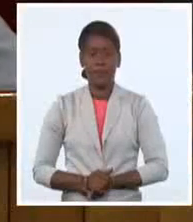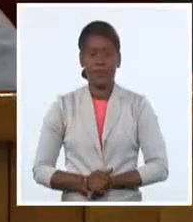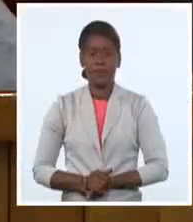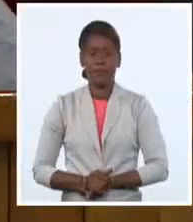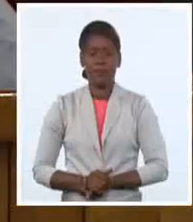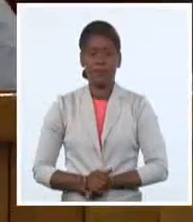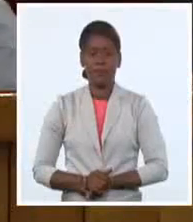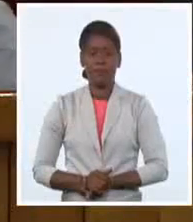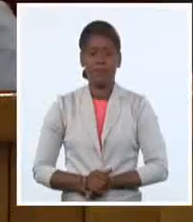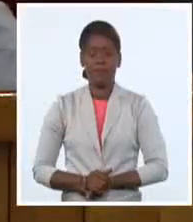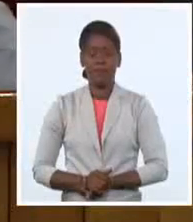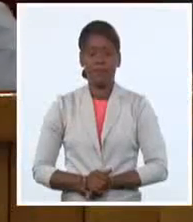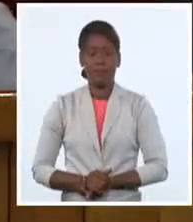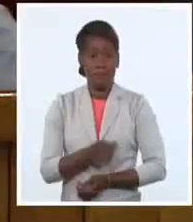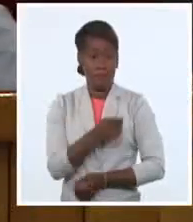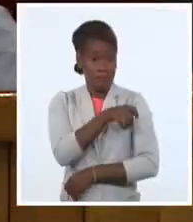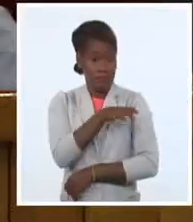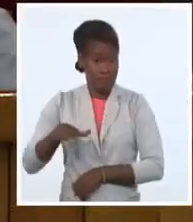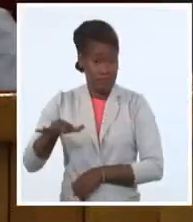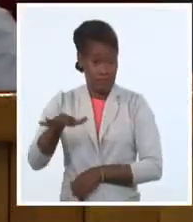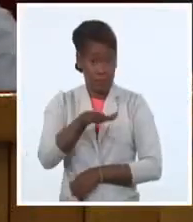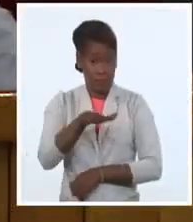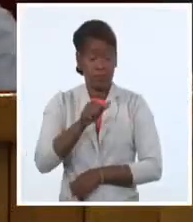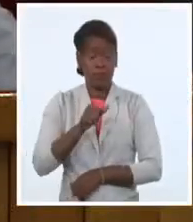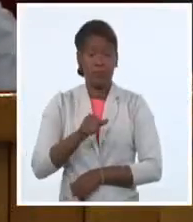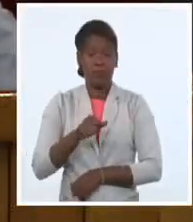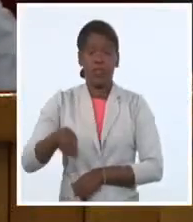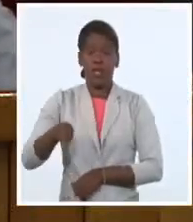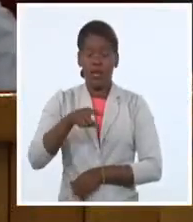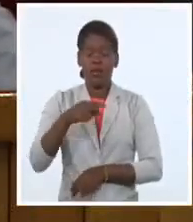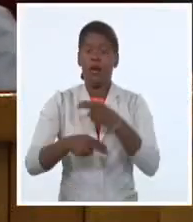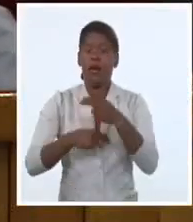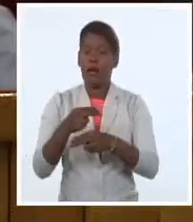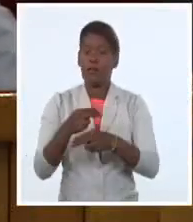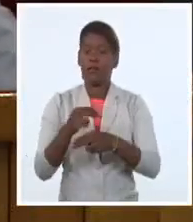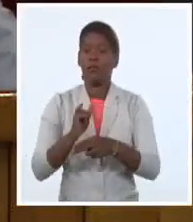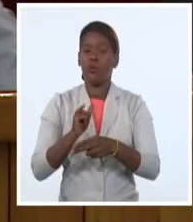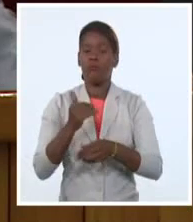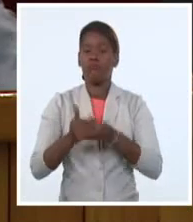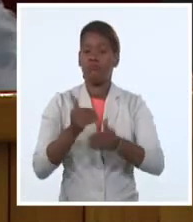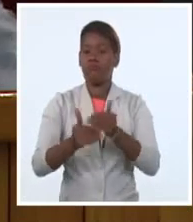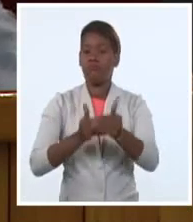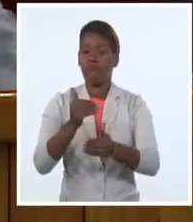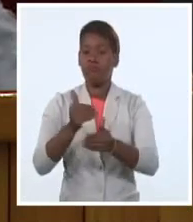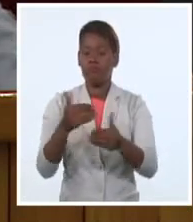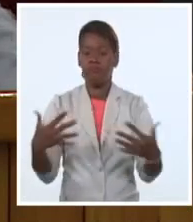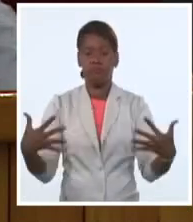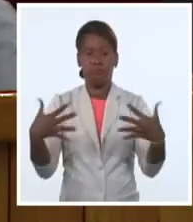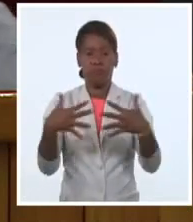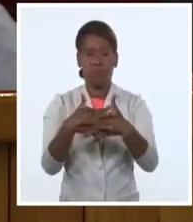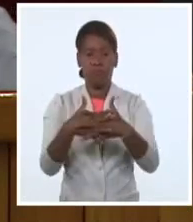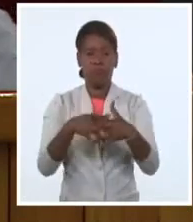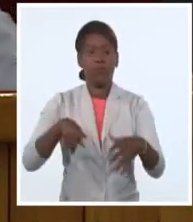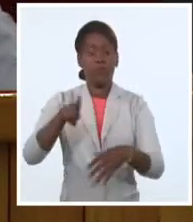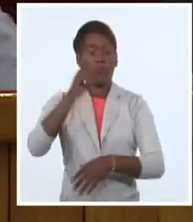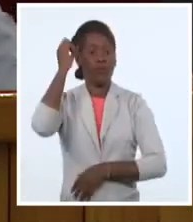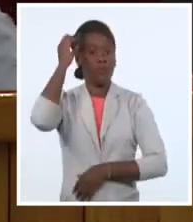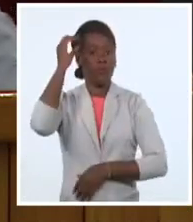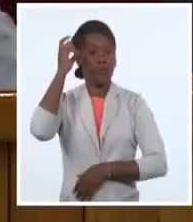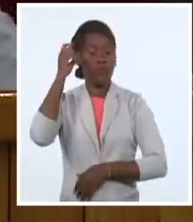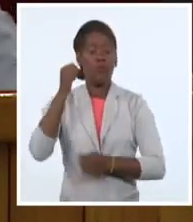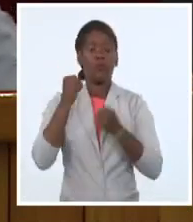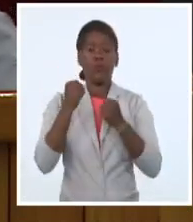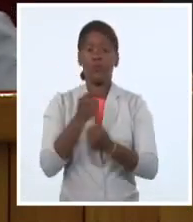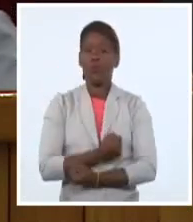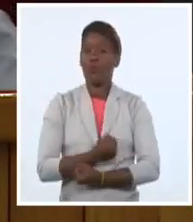Los protagonistas del proceso son los que construyen la sagrada unidad, los que desarrollan la capacidad de resistencia de la